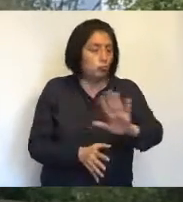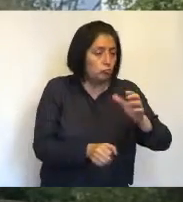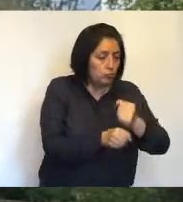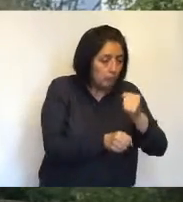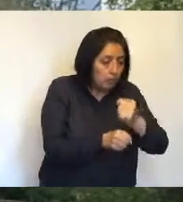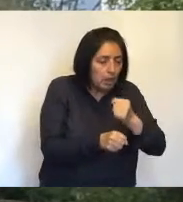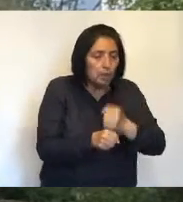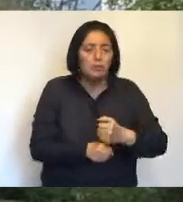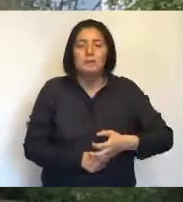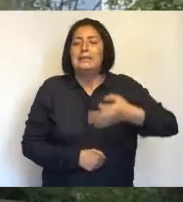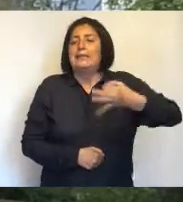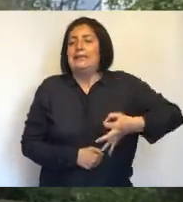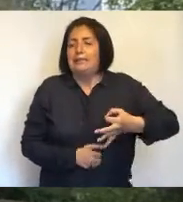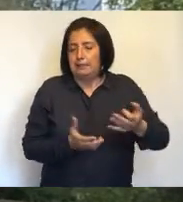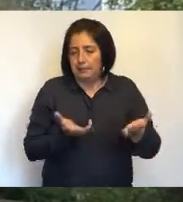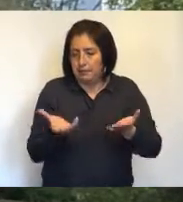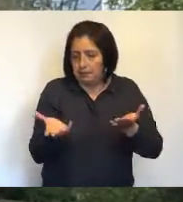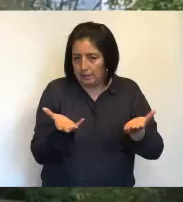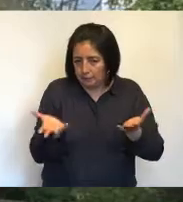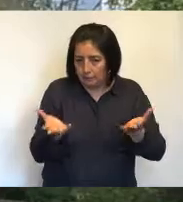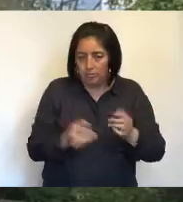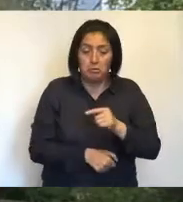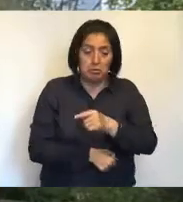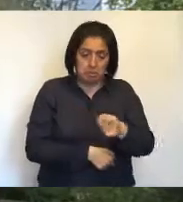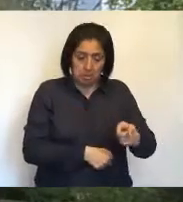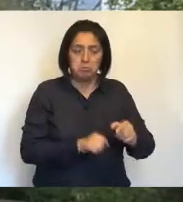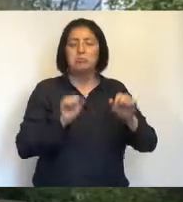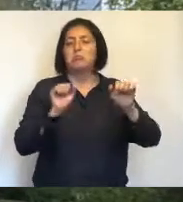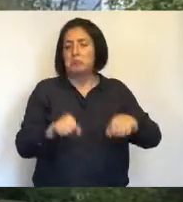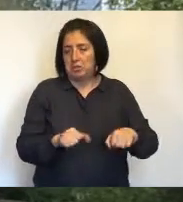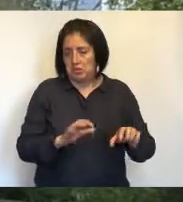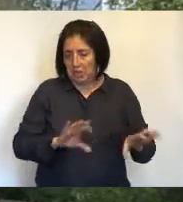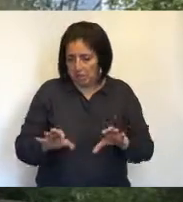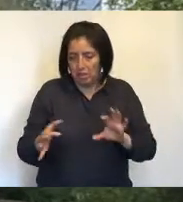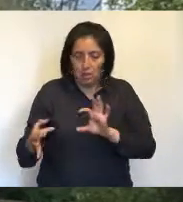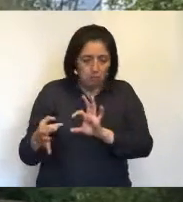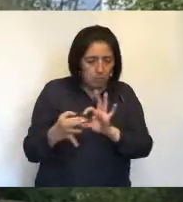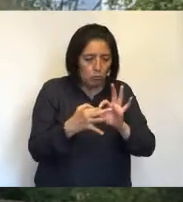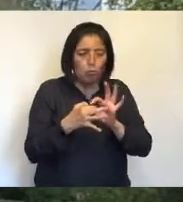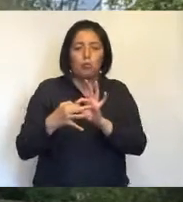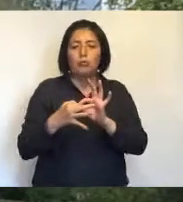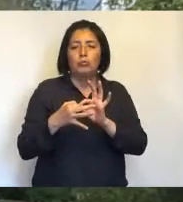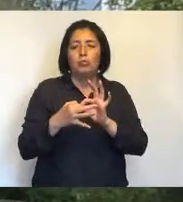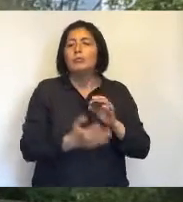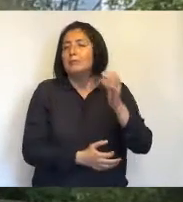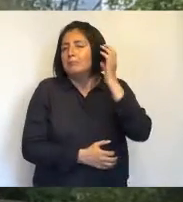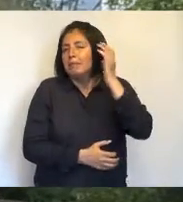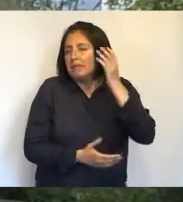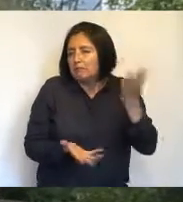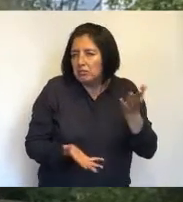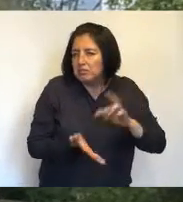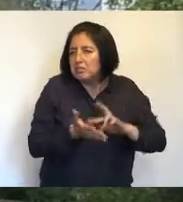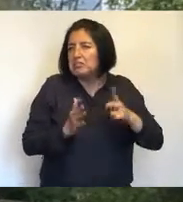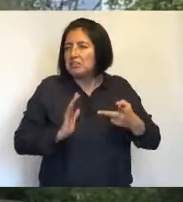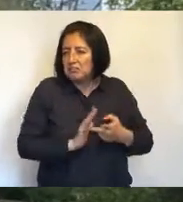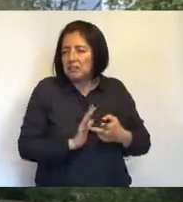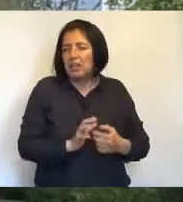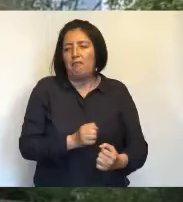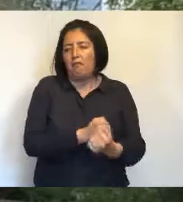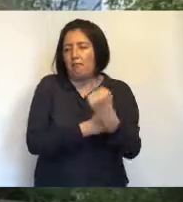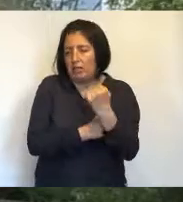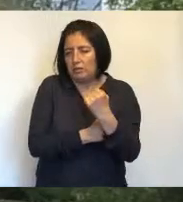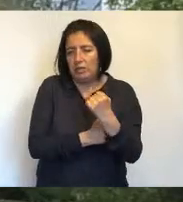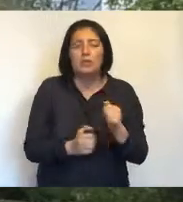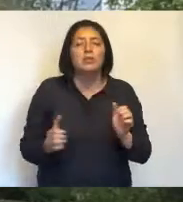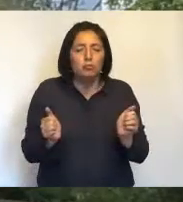su trabajo, por su calidad de servicios. Y eso se hace en conjunto. Miraflores es la fortaleza de